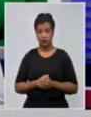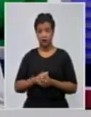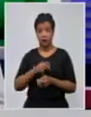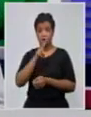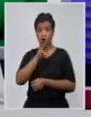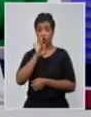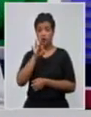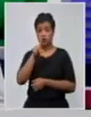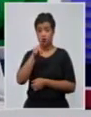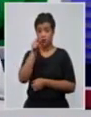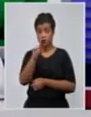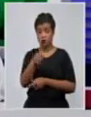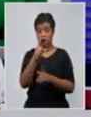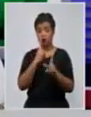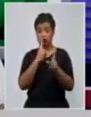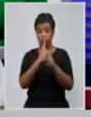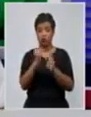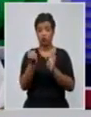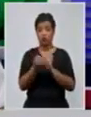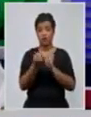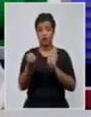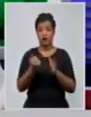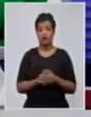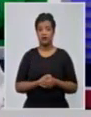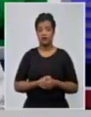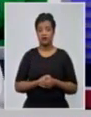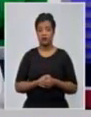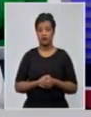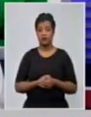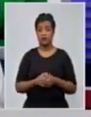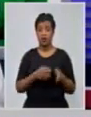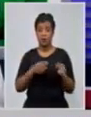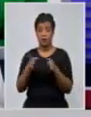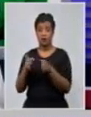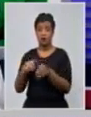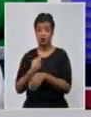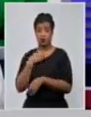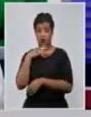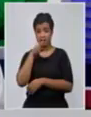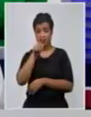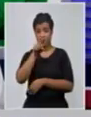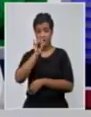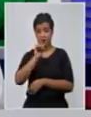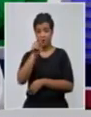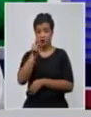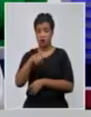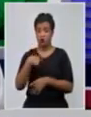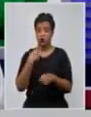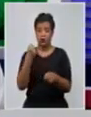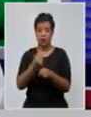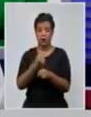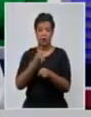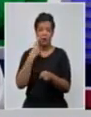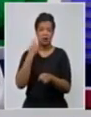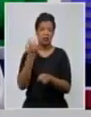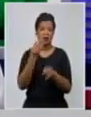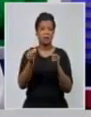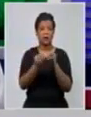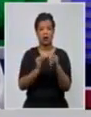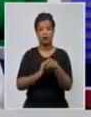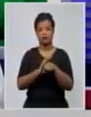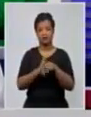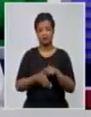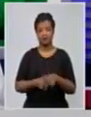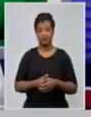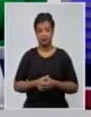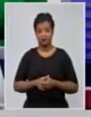281 son contactos de confirmados y como habíamos dicho, en 17 se trabaja para definir la fuente de